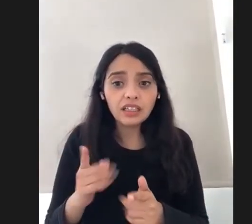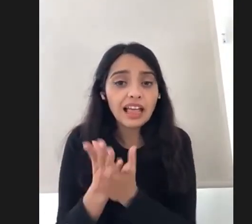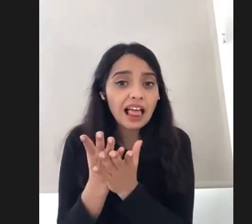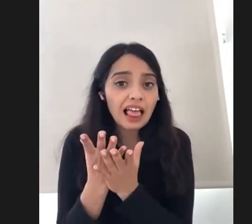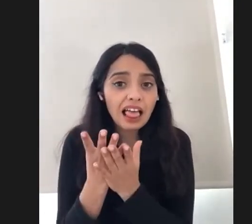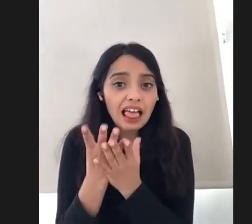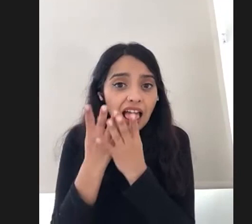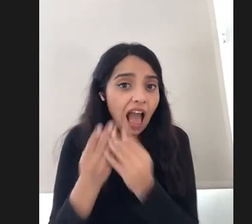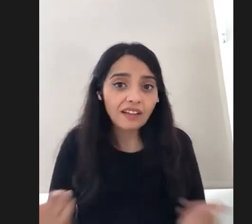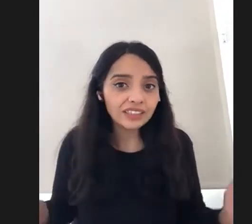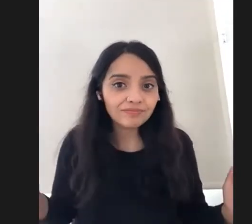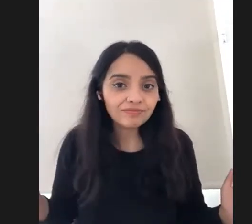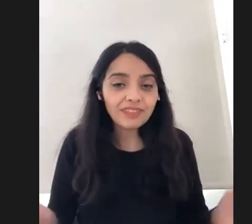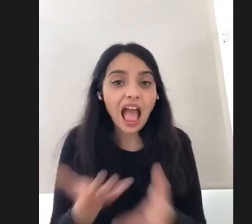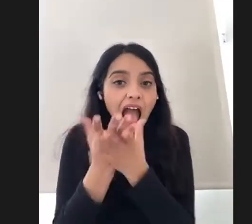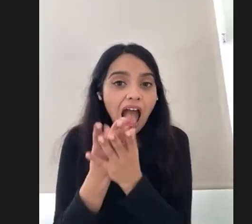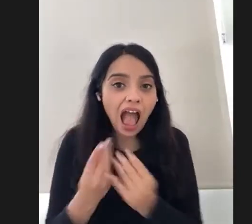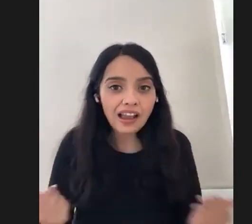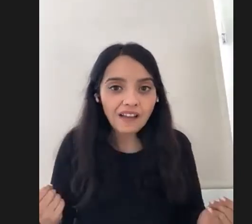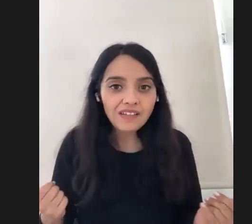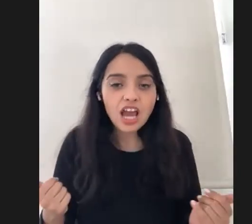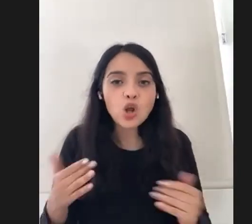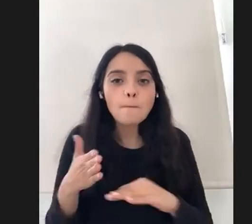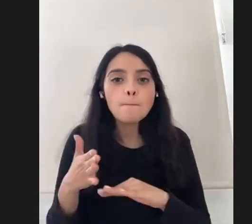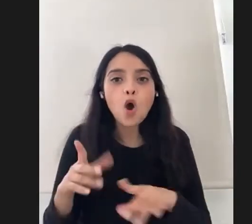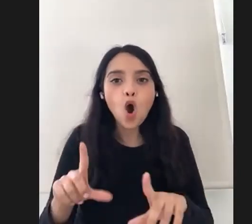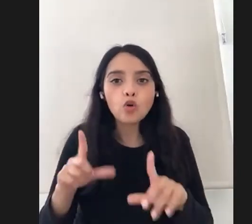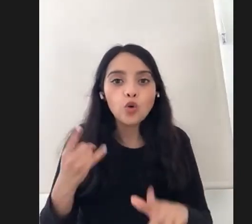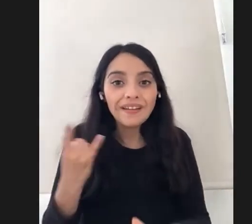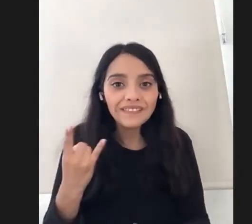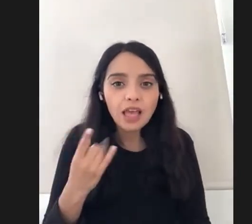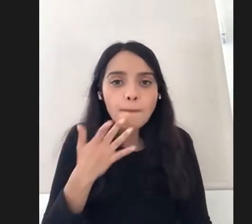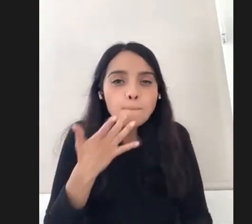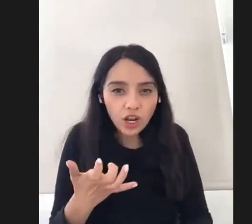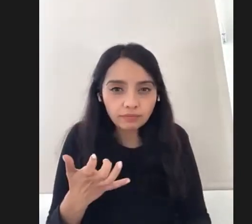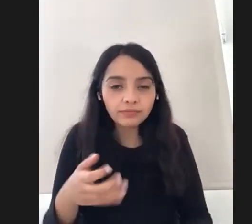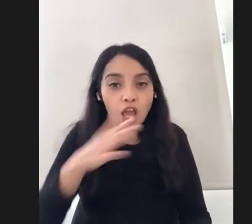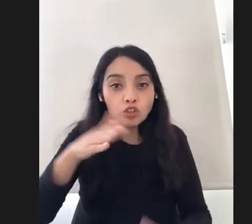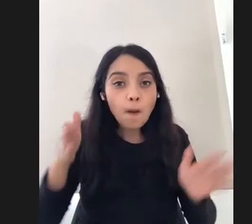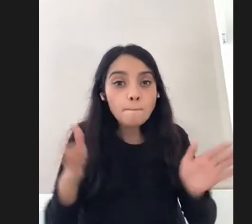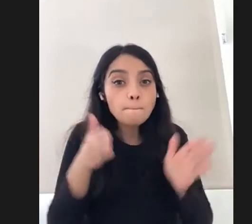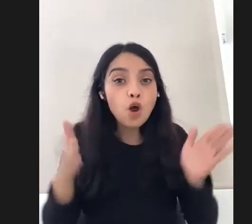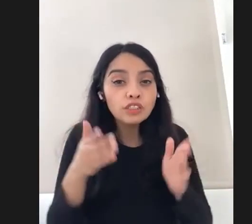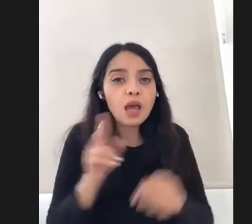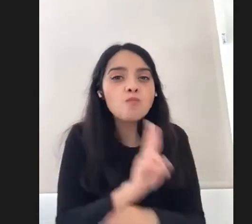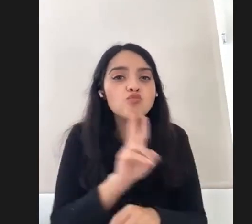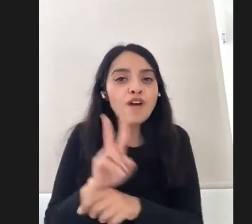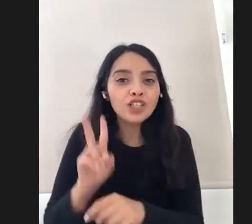pregrado. ¿Por qué? Desde mi punto de vista, porque en la medida de que potenciemos más los profesores de